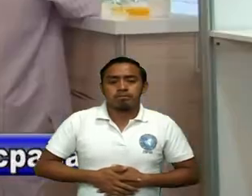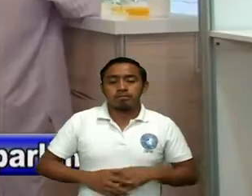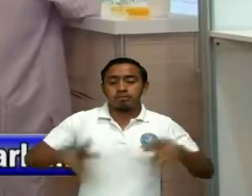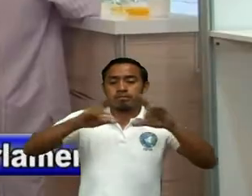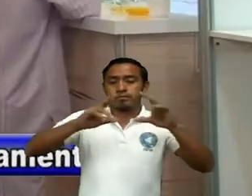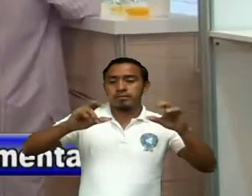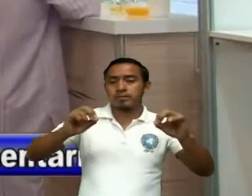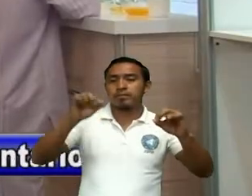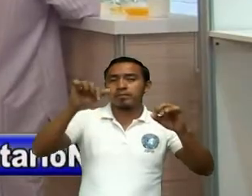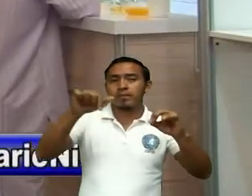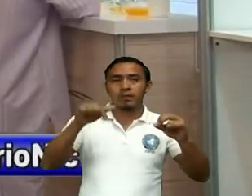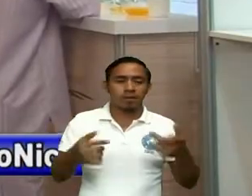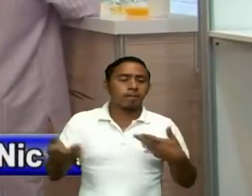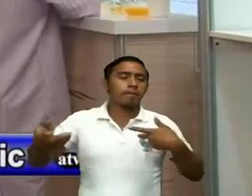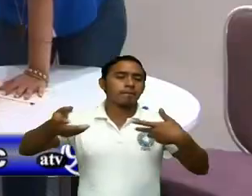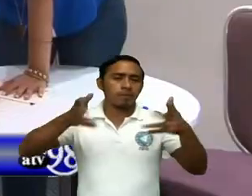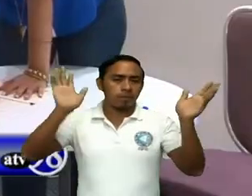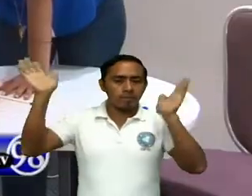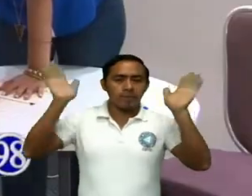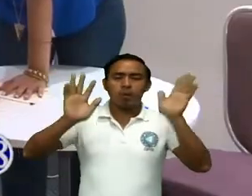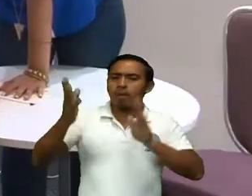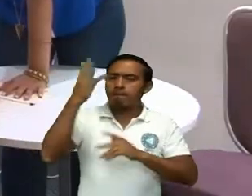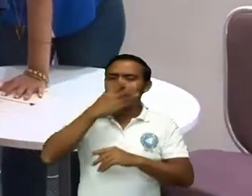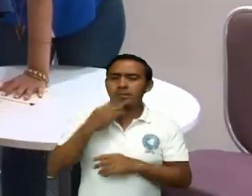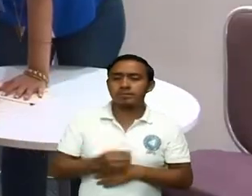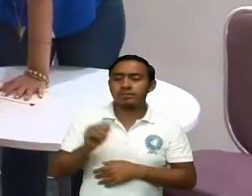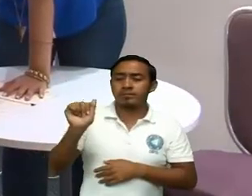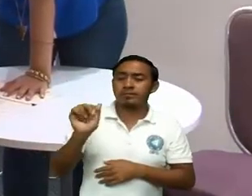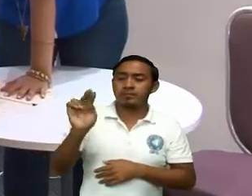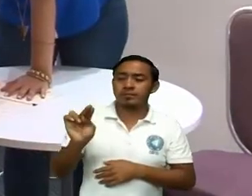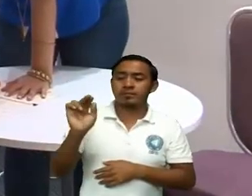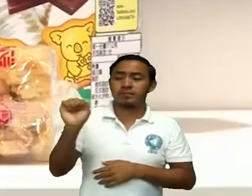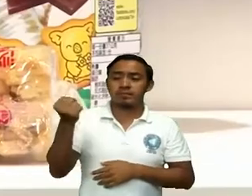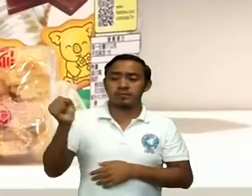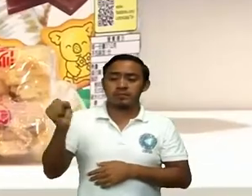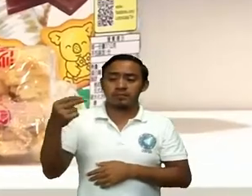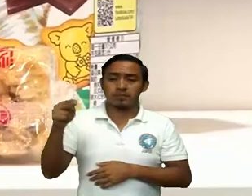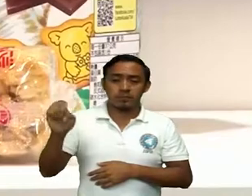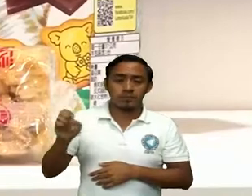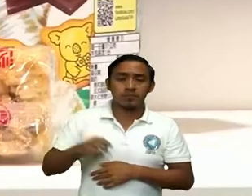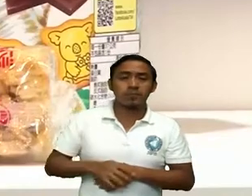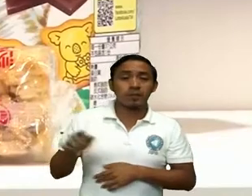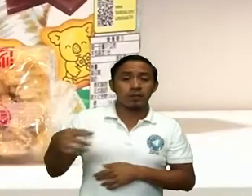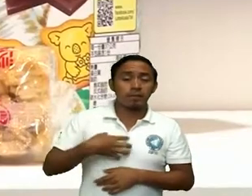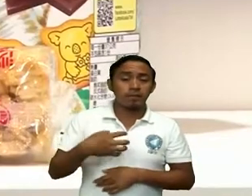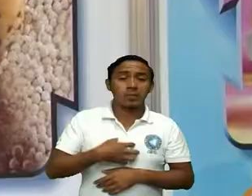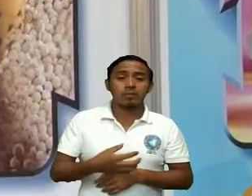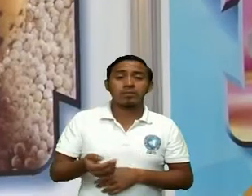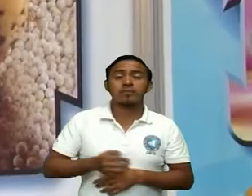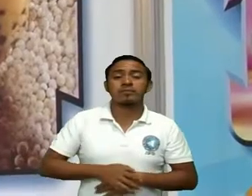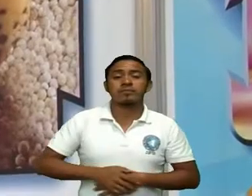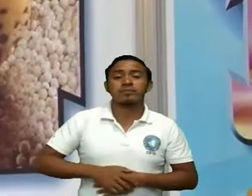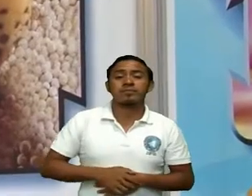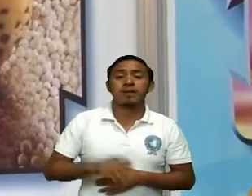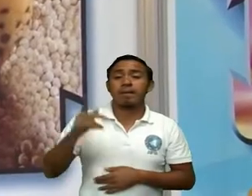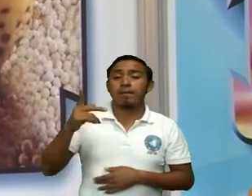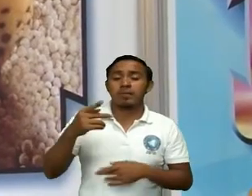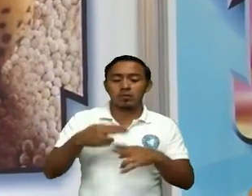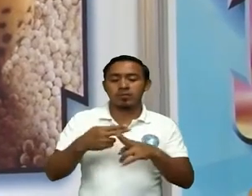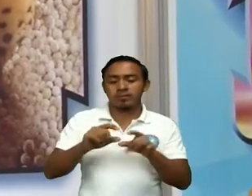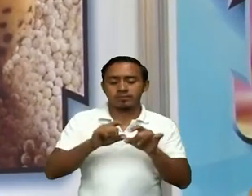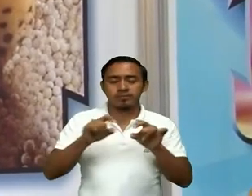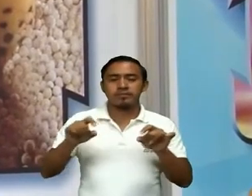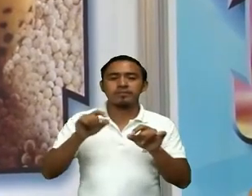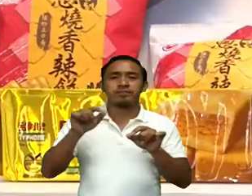Nicaragua es un mercado atractivo para Han Shei, propietario de Springway Enterprise, una empresa taiwanesa